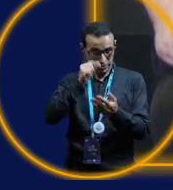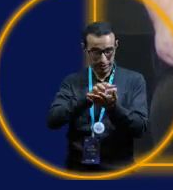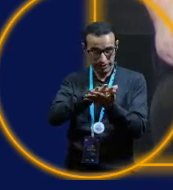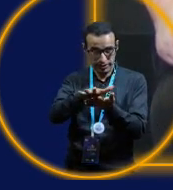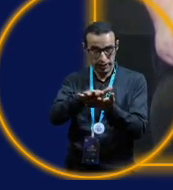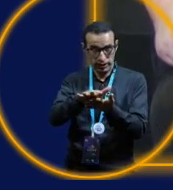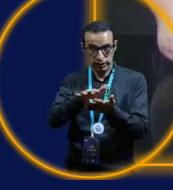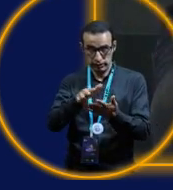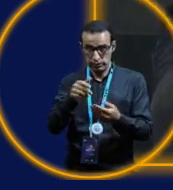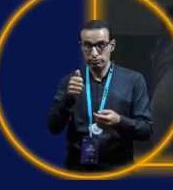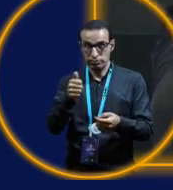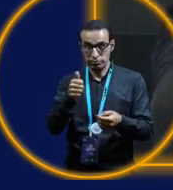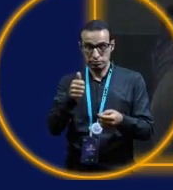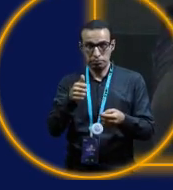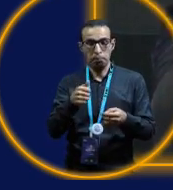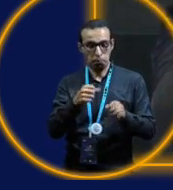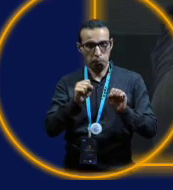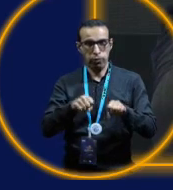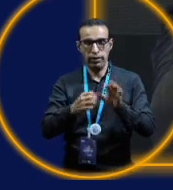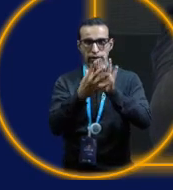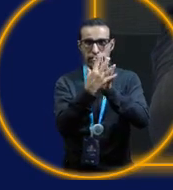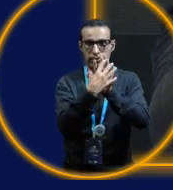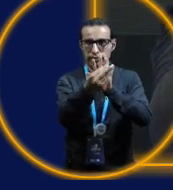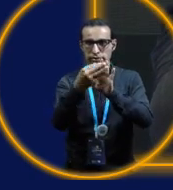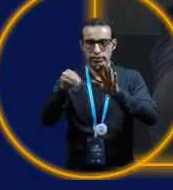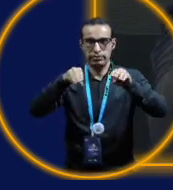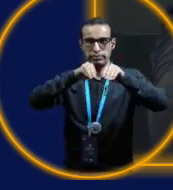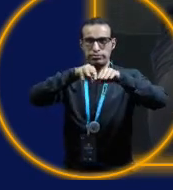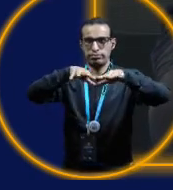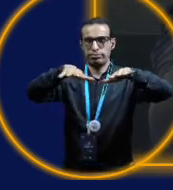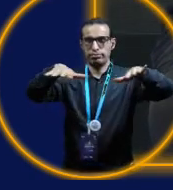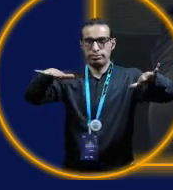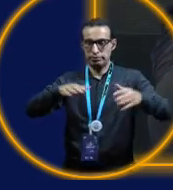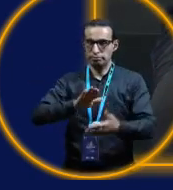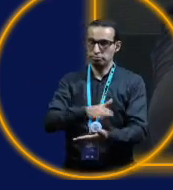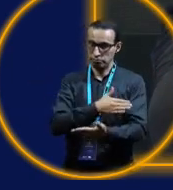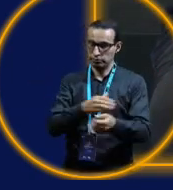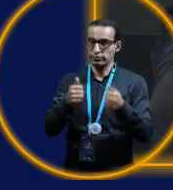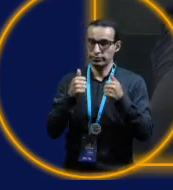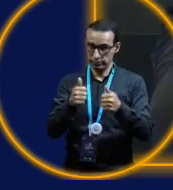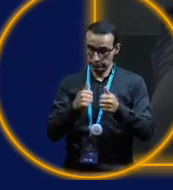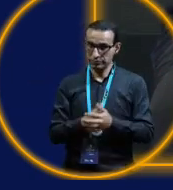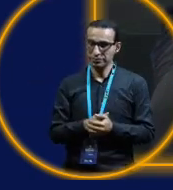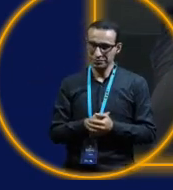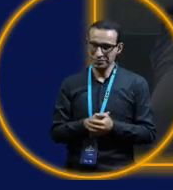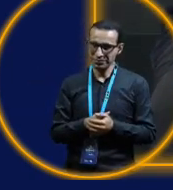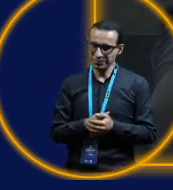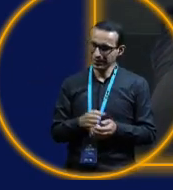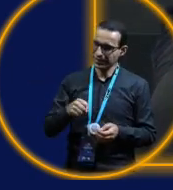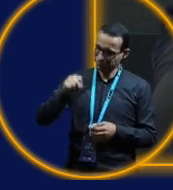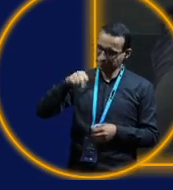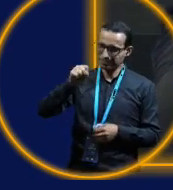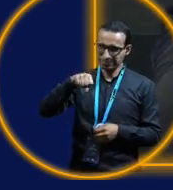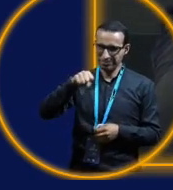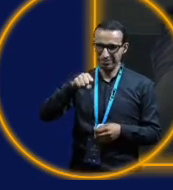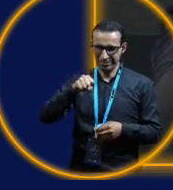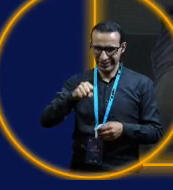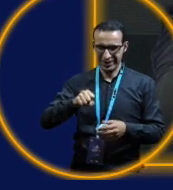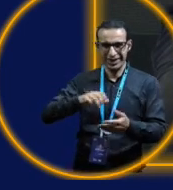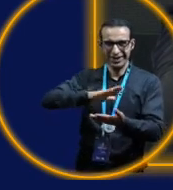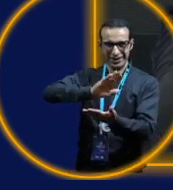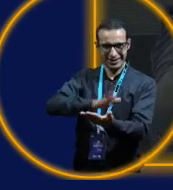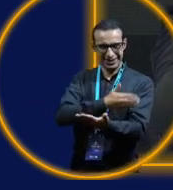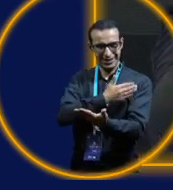auténtico creo que eso tiene sentido y creo que es muy interesante como músico Sí suena tal vez como que usarlo para